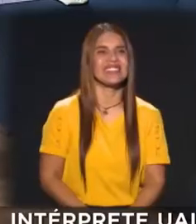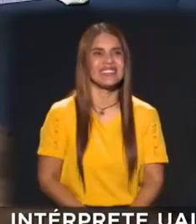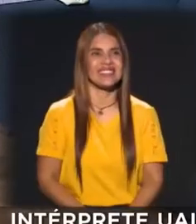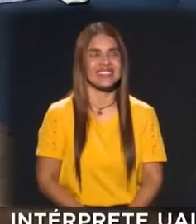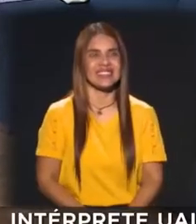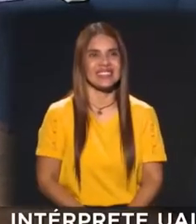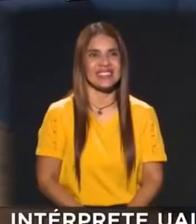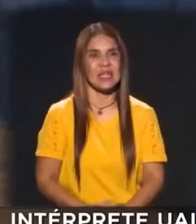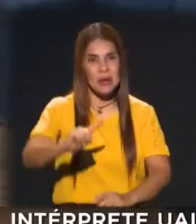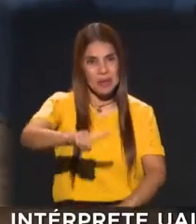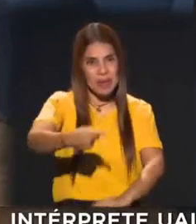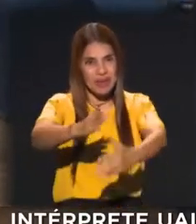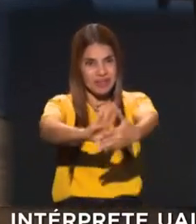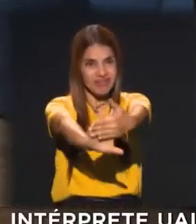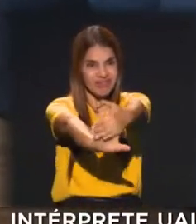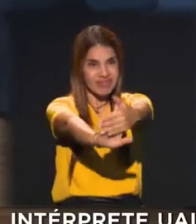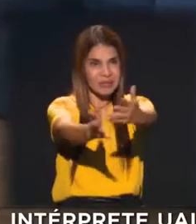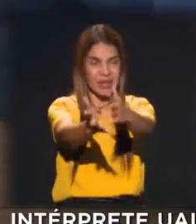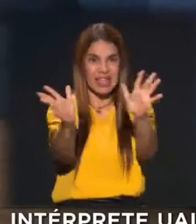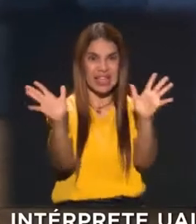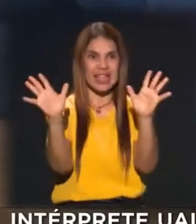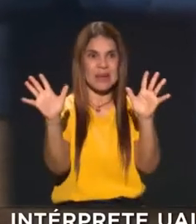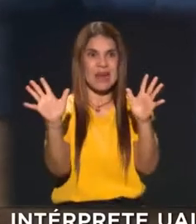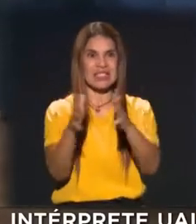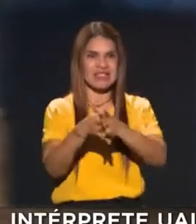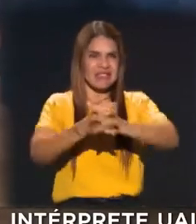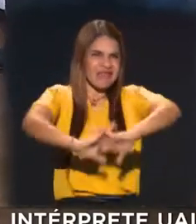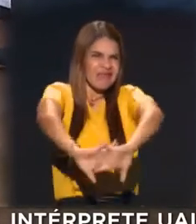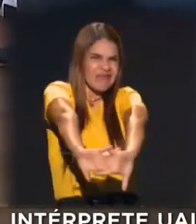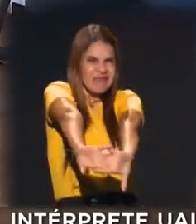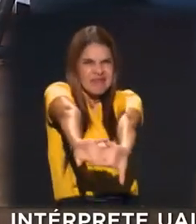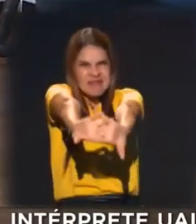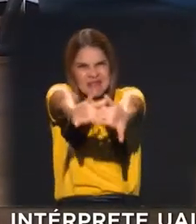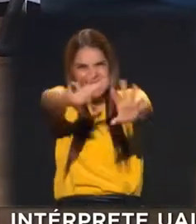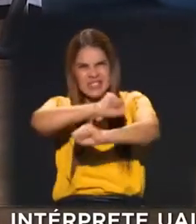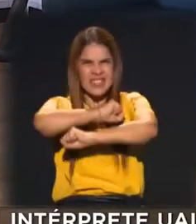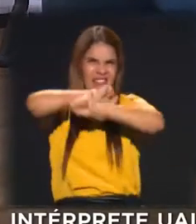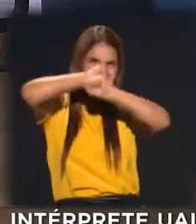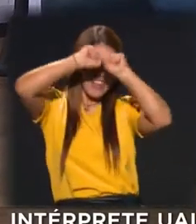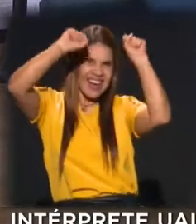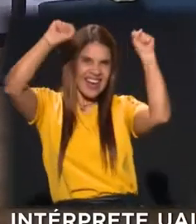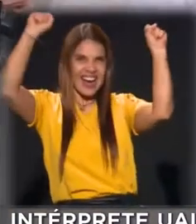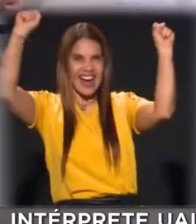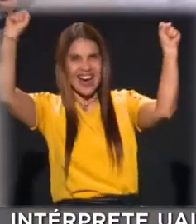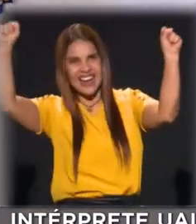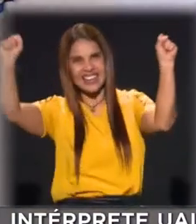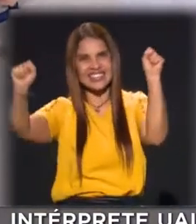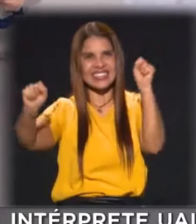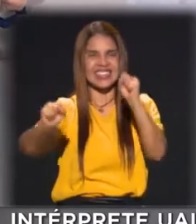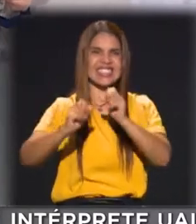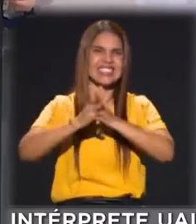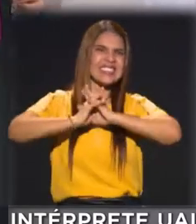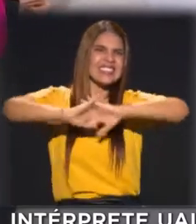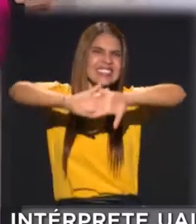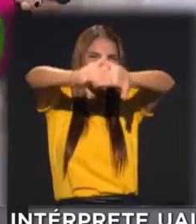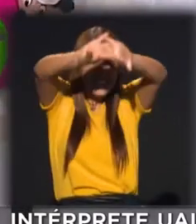Extendamos, que es la primera parte, enlazamos las manos, vamos a desarrugar, me levanto arriba y voy acá,